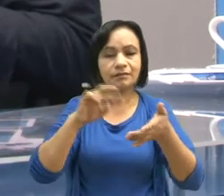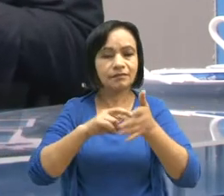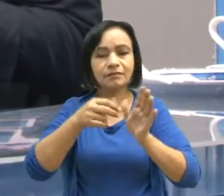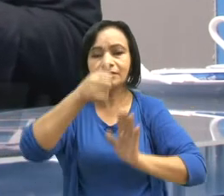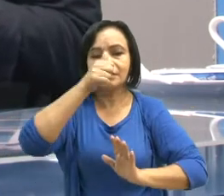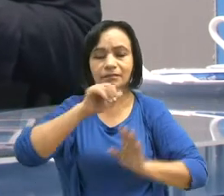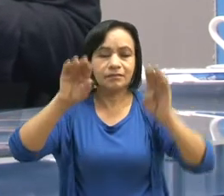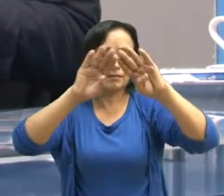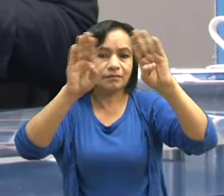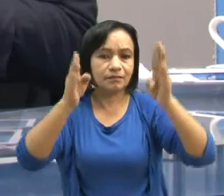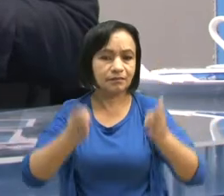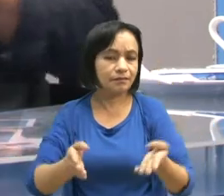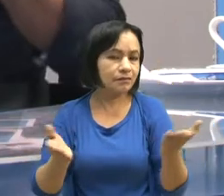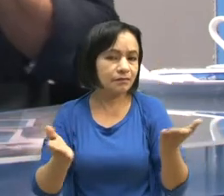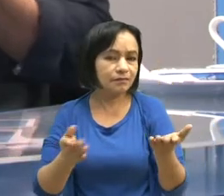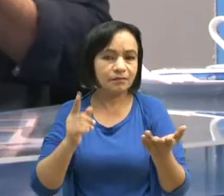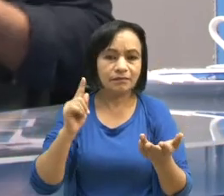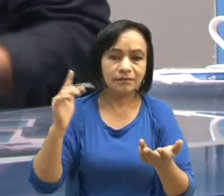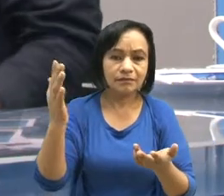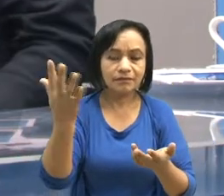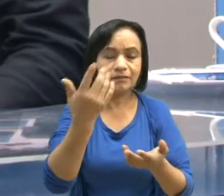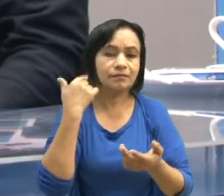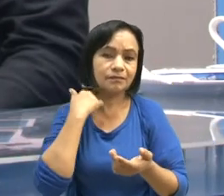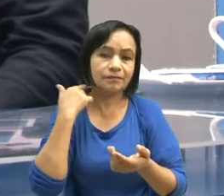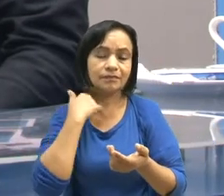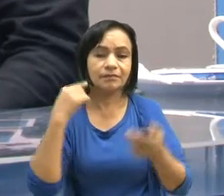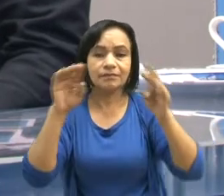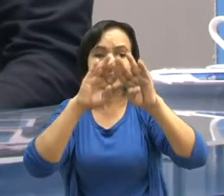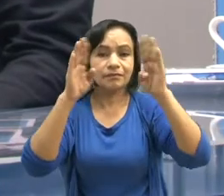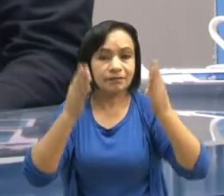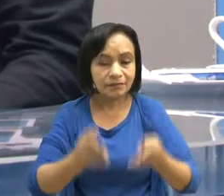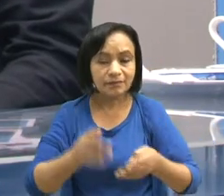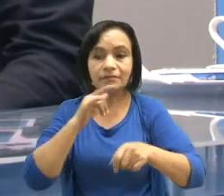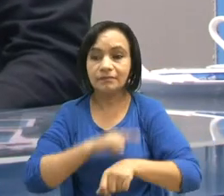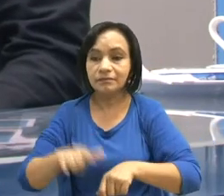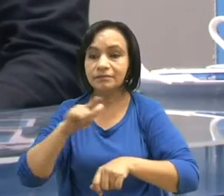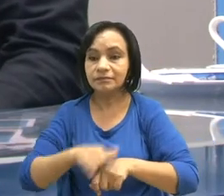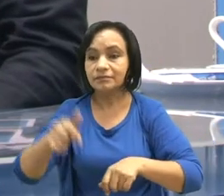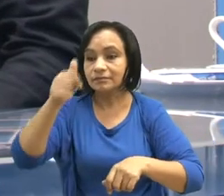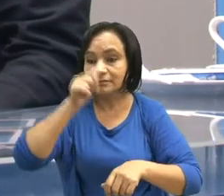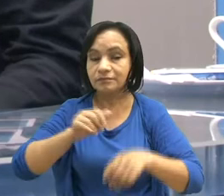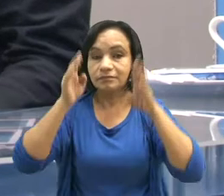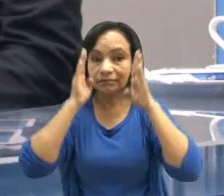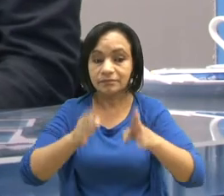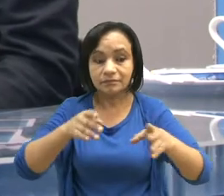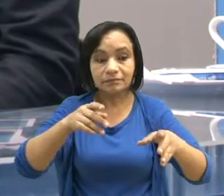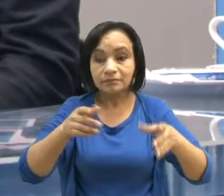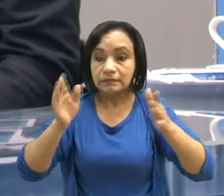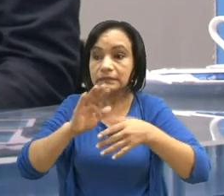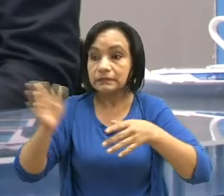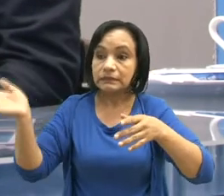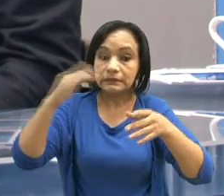vista de que en todos los estudios que se hacen siempre es la compañera, mujer, la que se encarga de estar pendiente de llenar